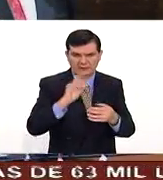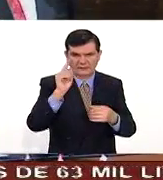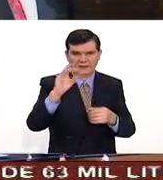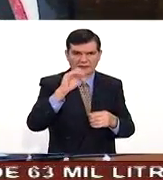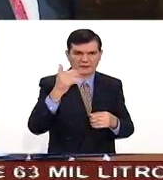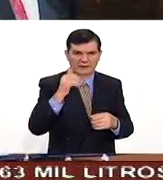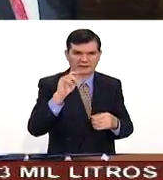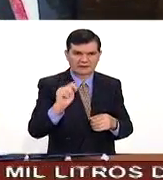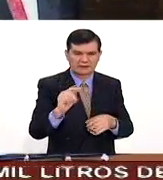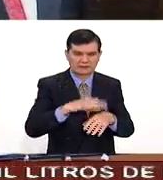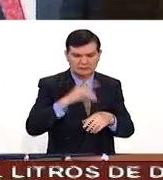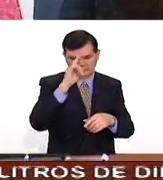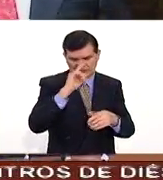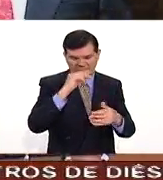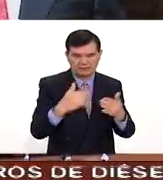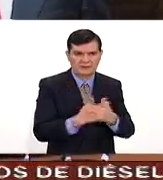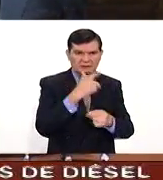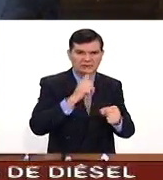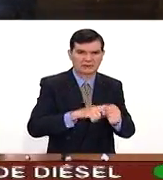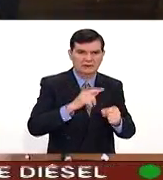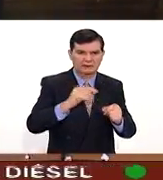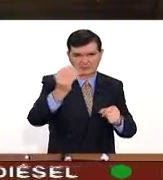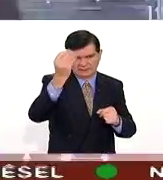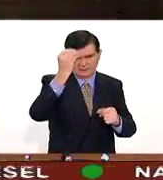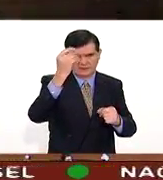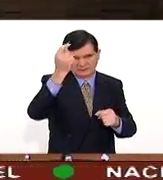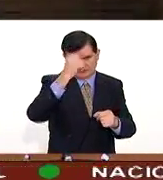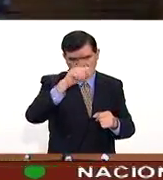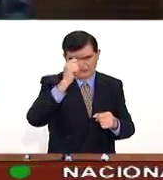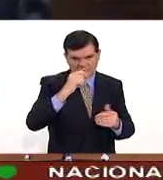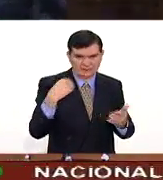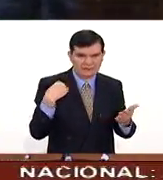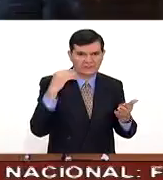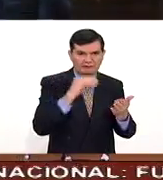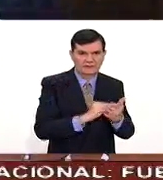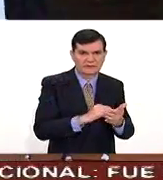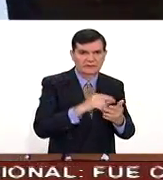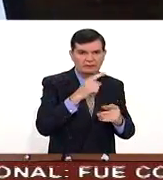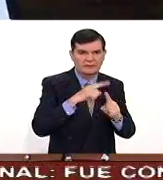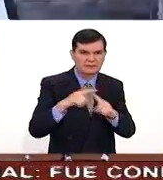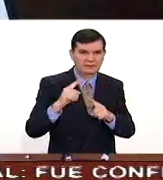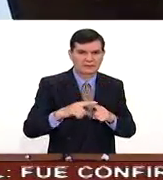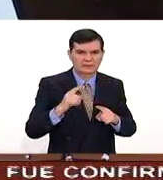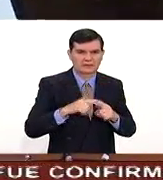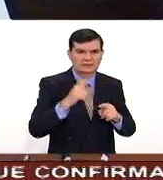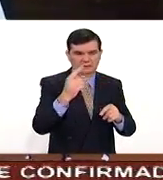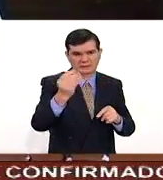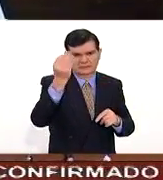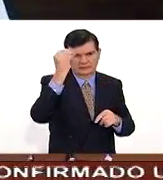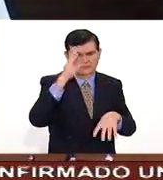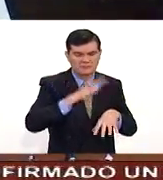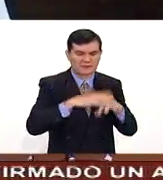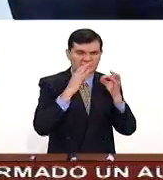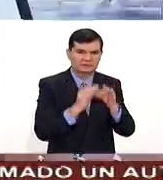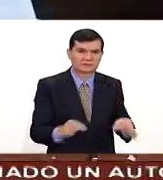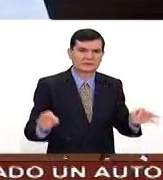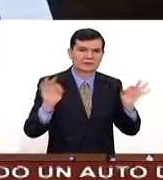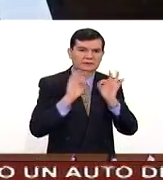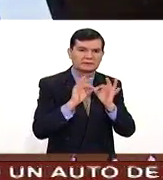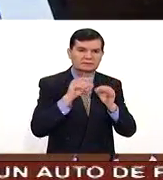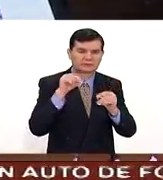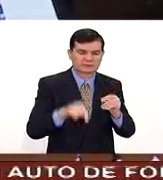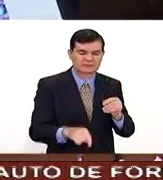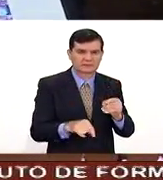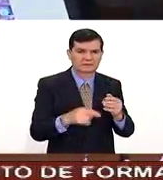CONACYT, el Consejo Nacional de Ciencia y Tecnología, semillero de los científicos más importantes